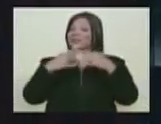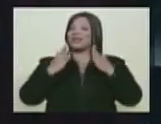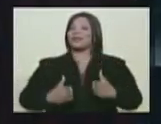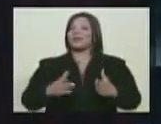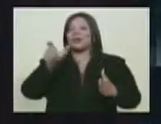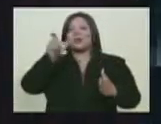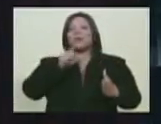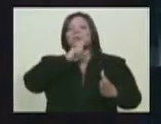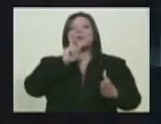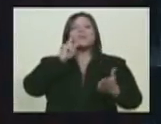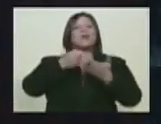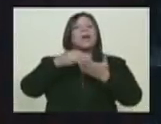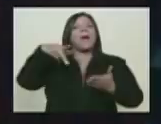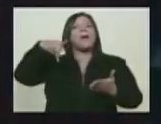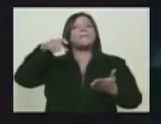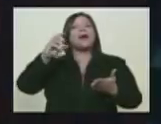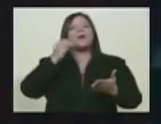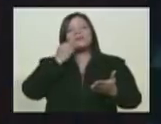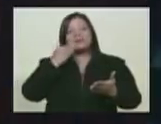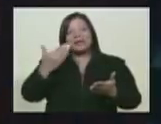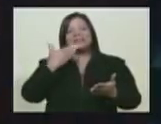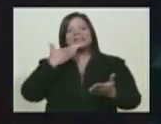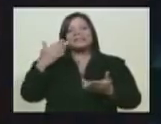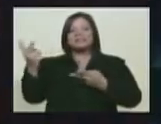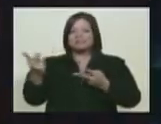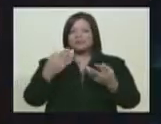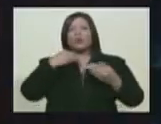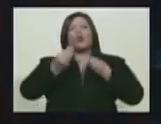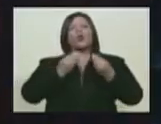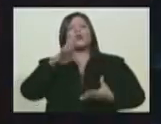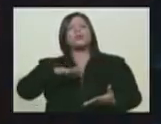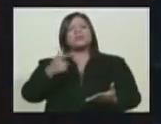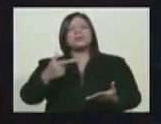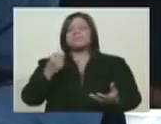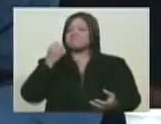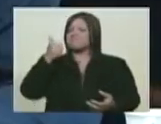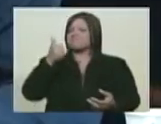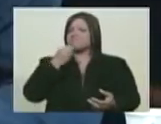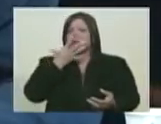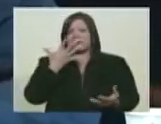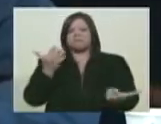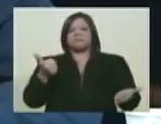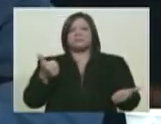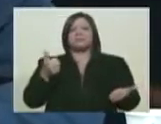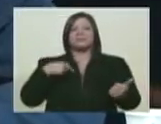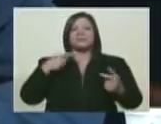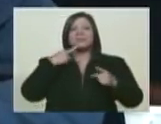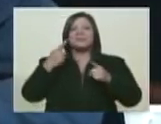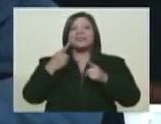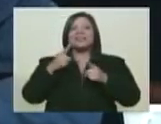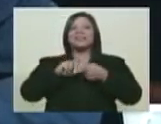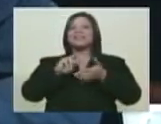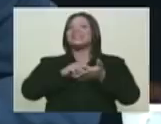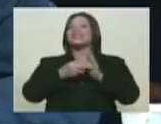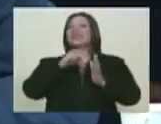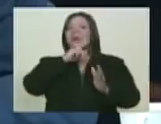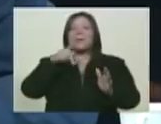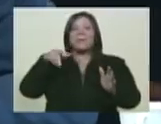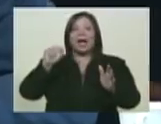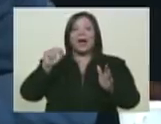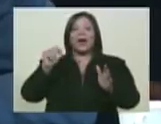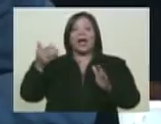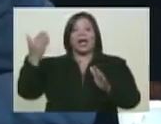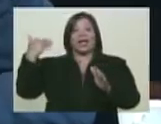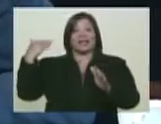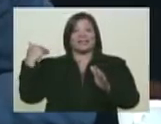Paco Ignacio. Está buena esa presentación. ¿Cómo estás? De lo más bien. Mira, salió barato Paco Ignacio, porque en el